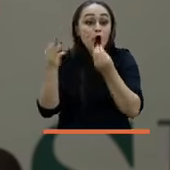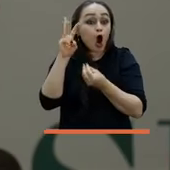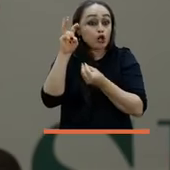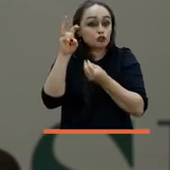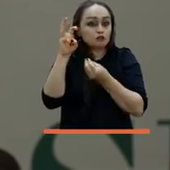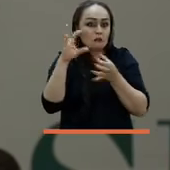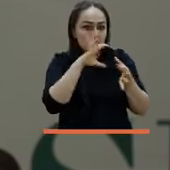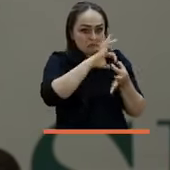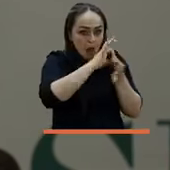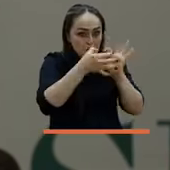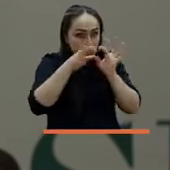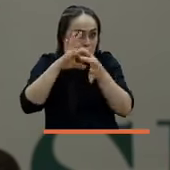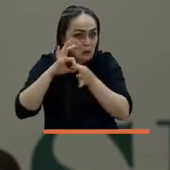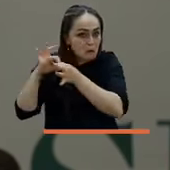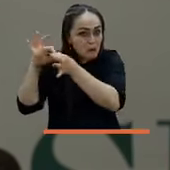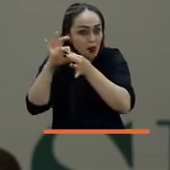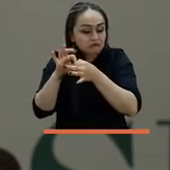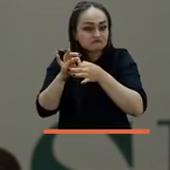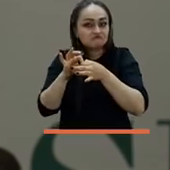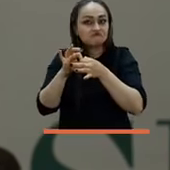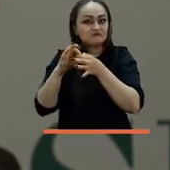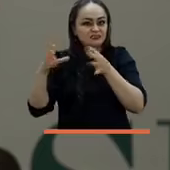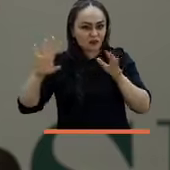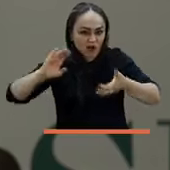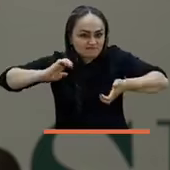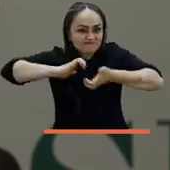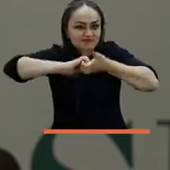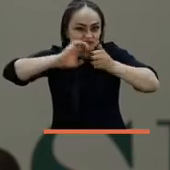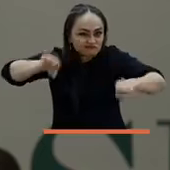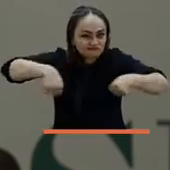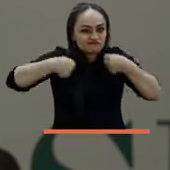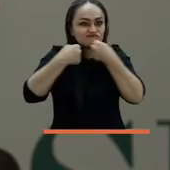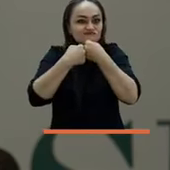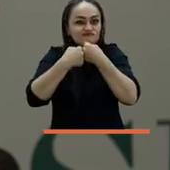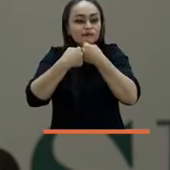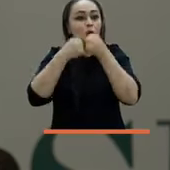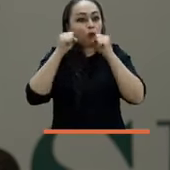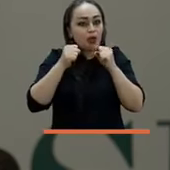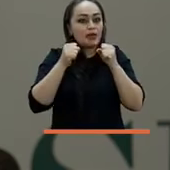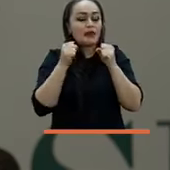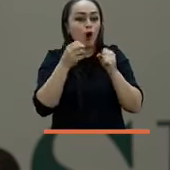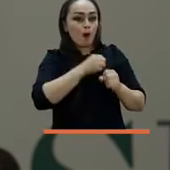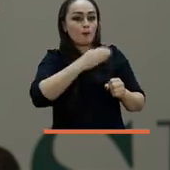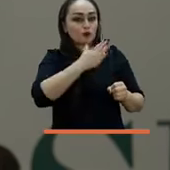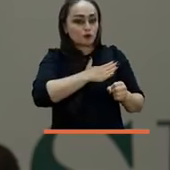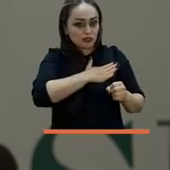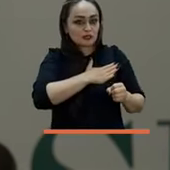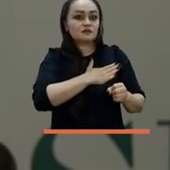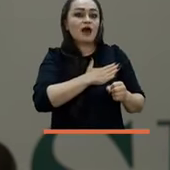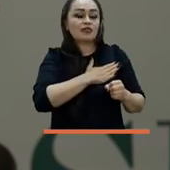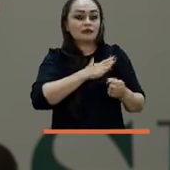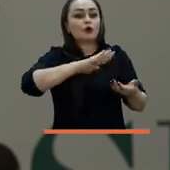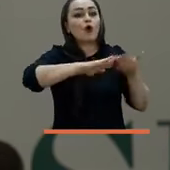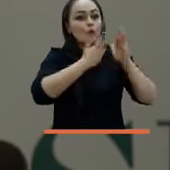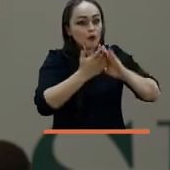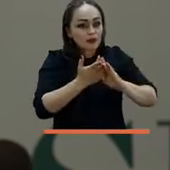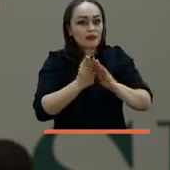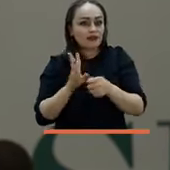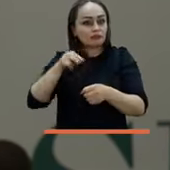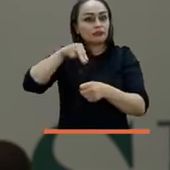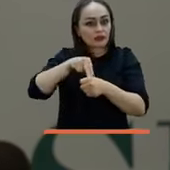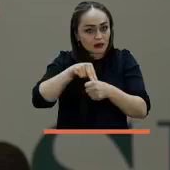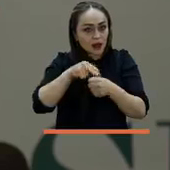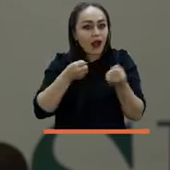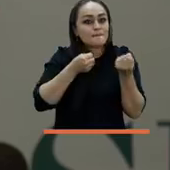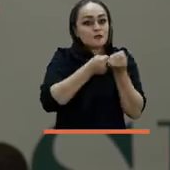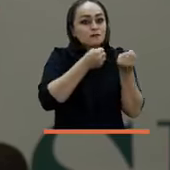así serán también un reconocimiento a todas las comunidades indígenas porque es que